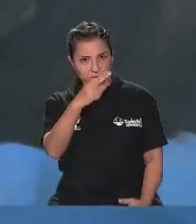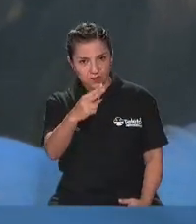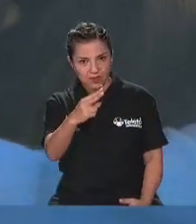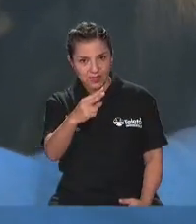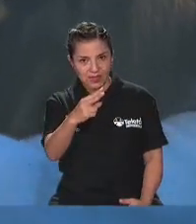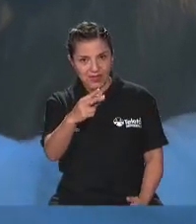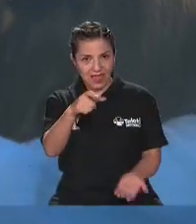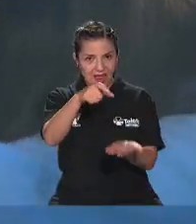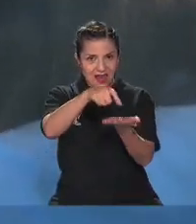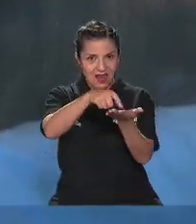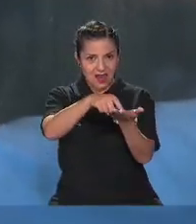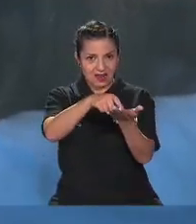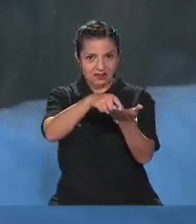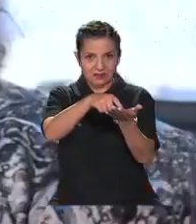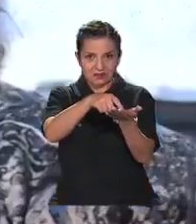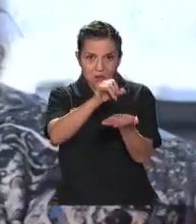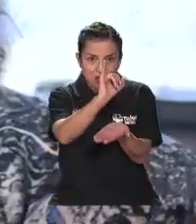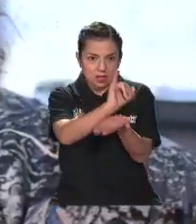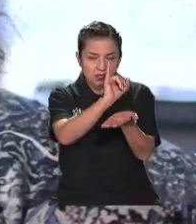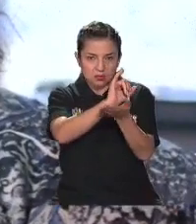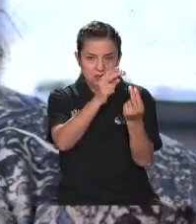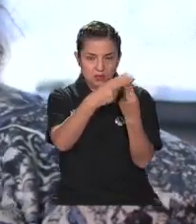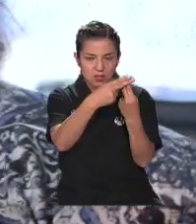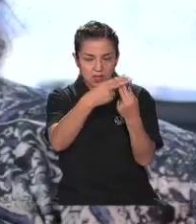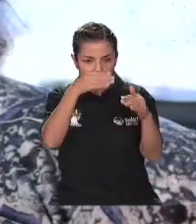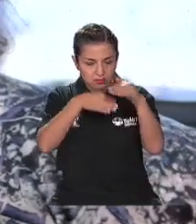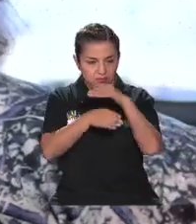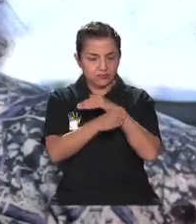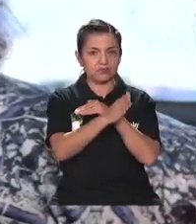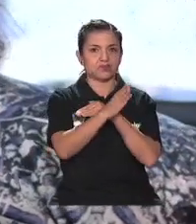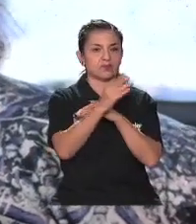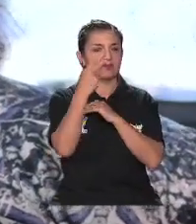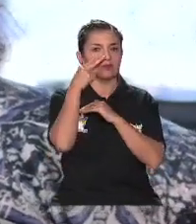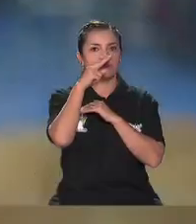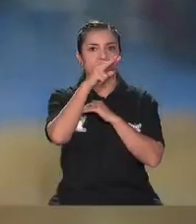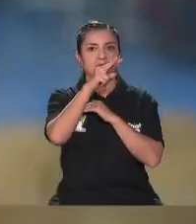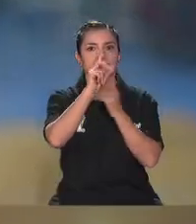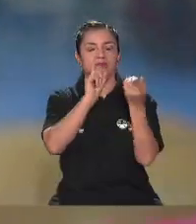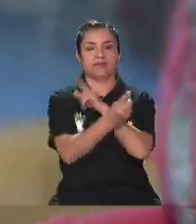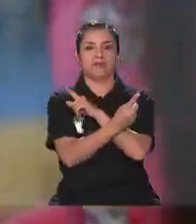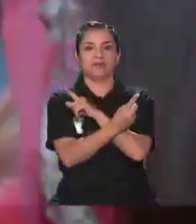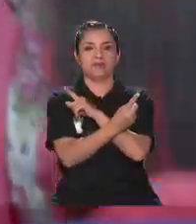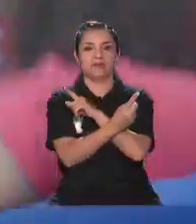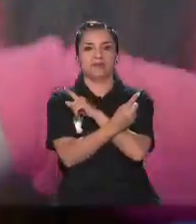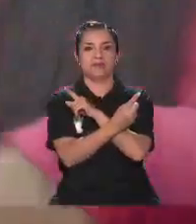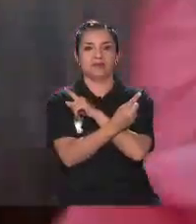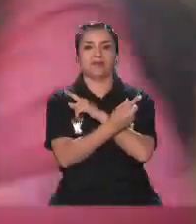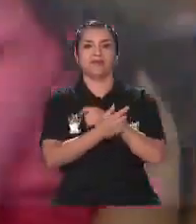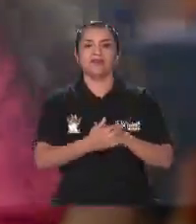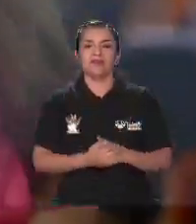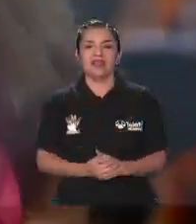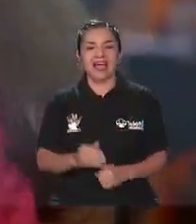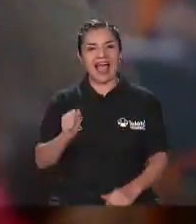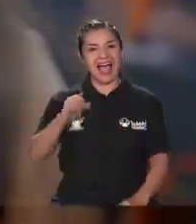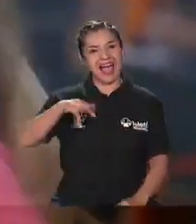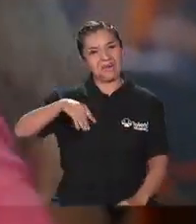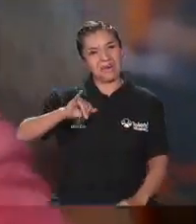del centro, me cambió completamente la mirada. ¡Amelie! ¿Cómo estás?